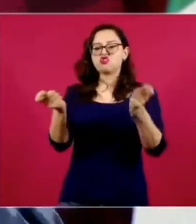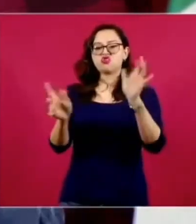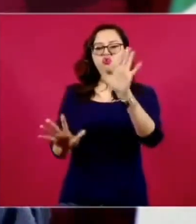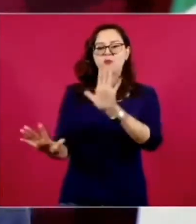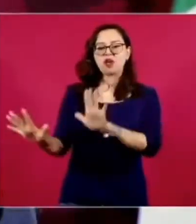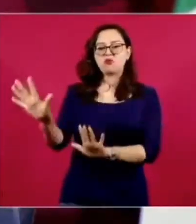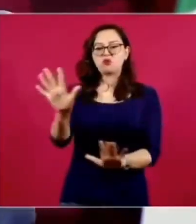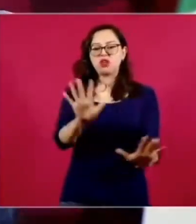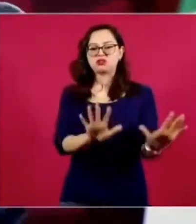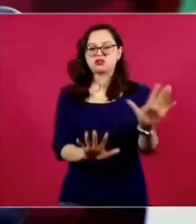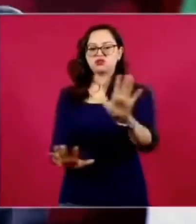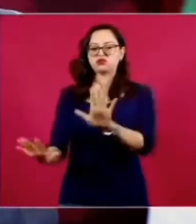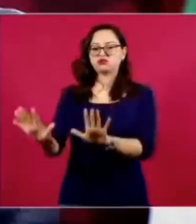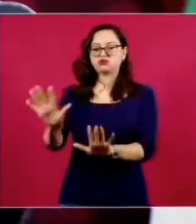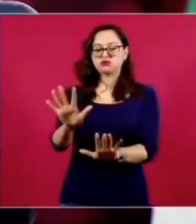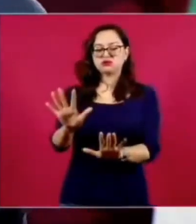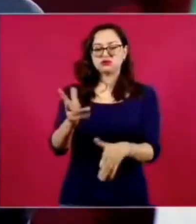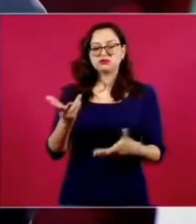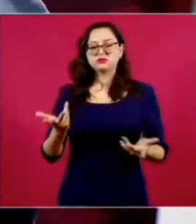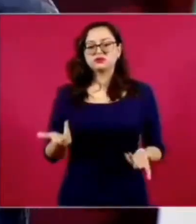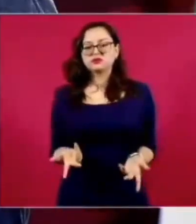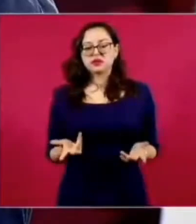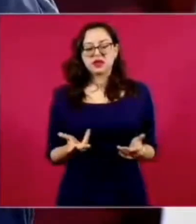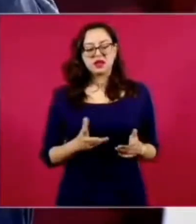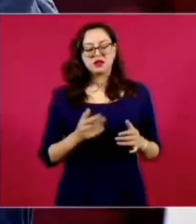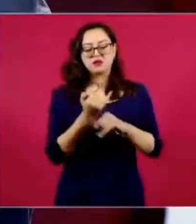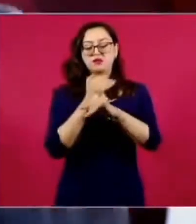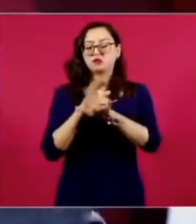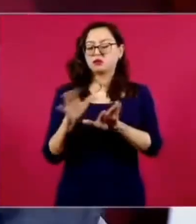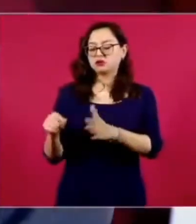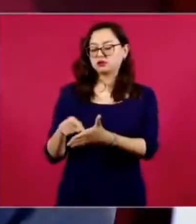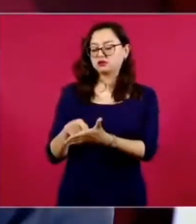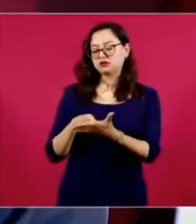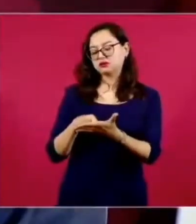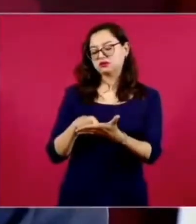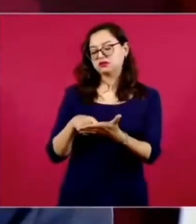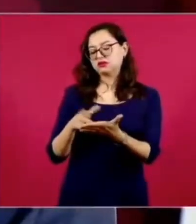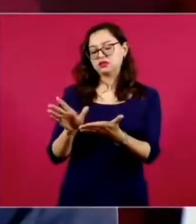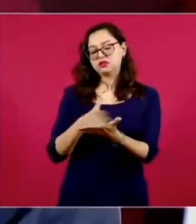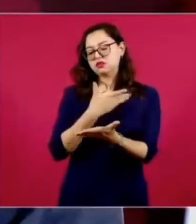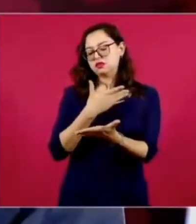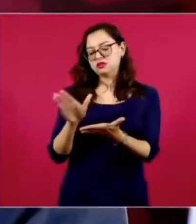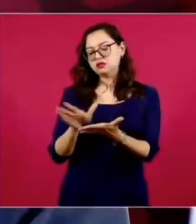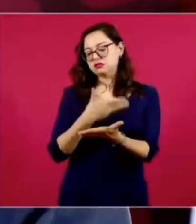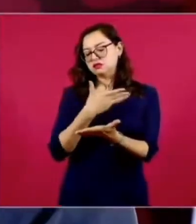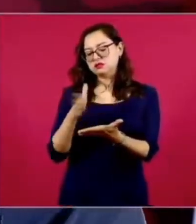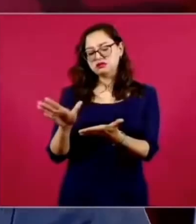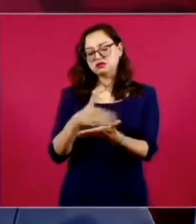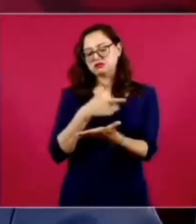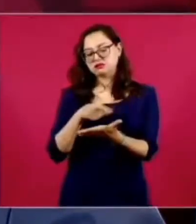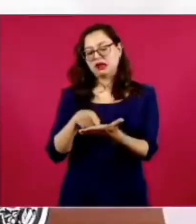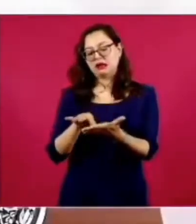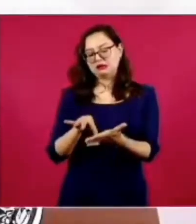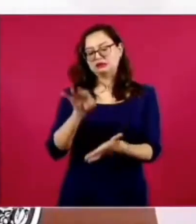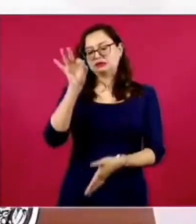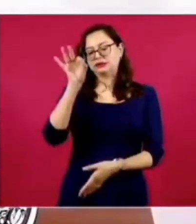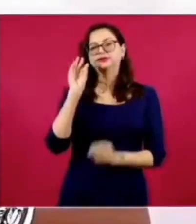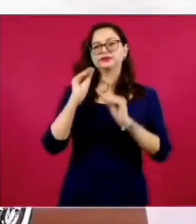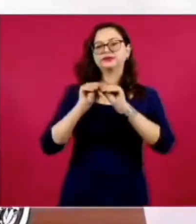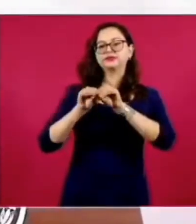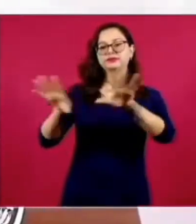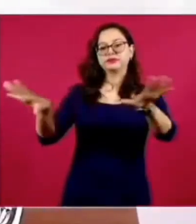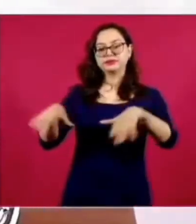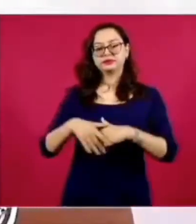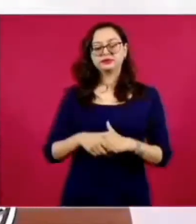o solo daban a conocer lo que les convenía a los de arriba, a los potentados, a los que se sentían dueños de